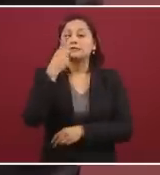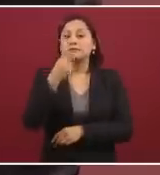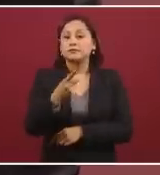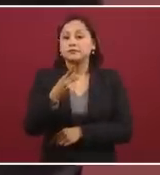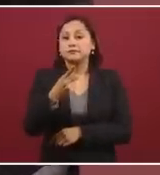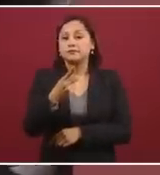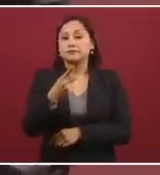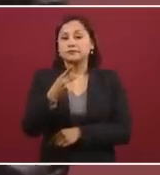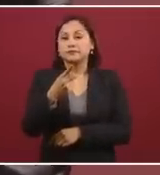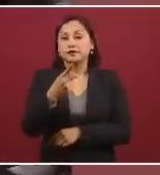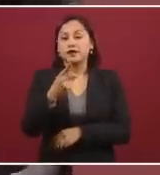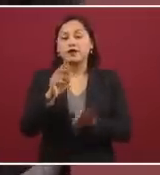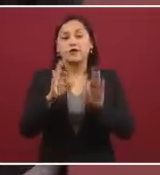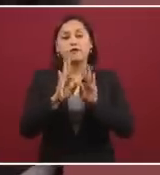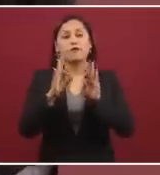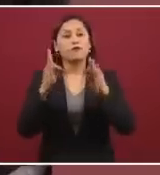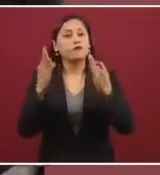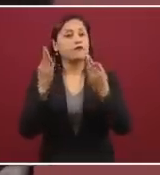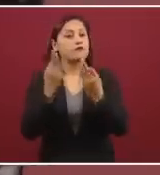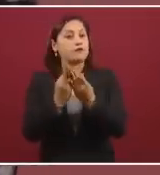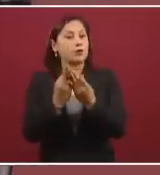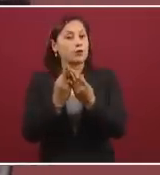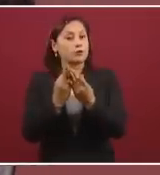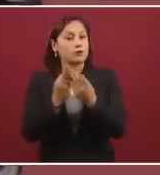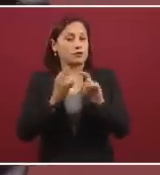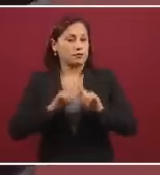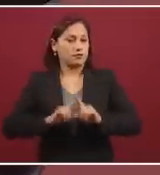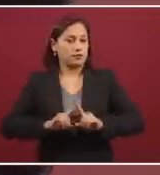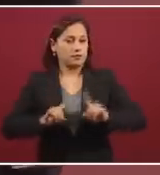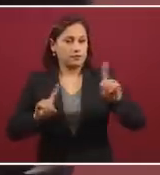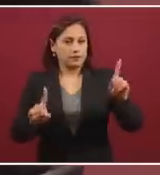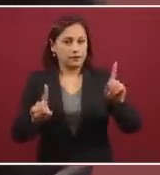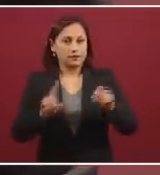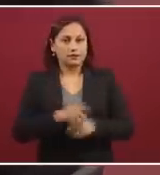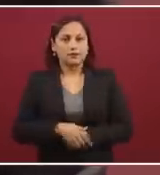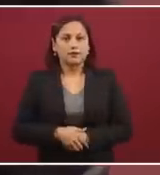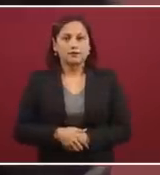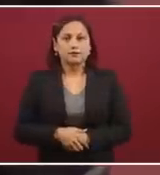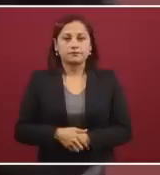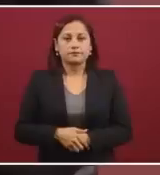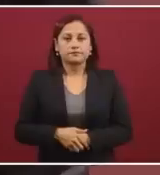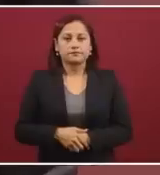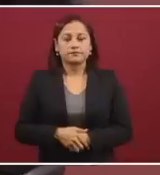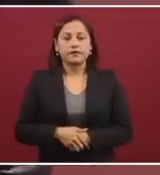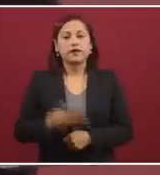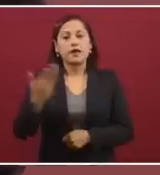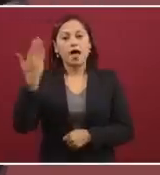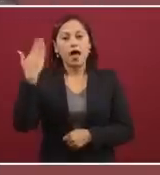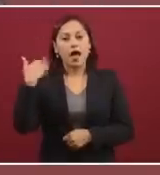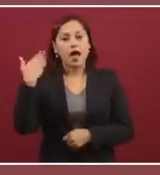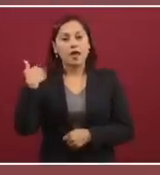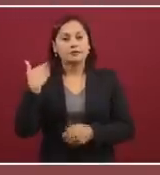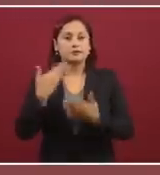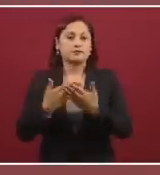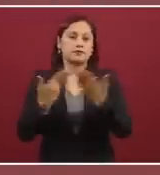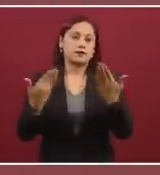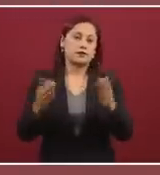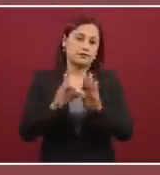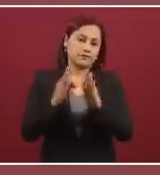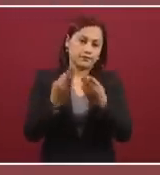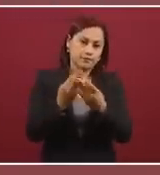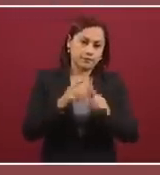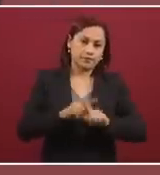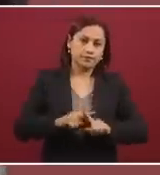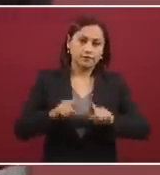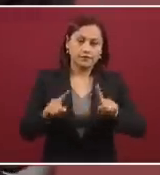distinta a las que se han aplicado o a la